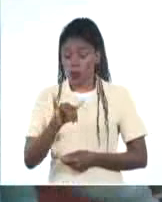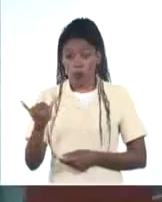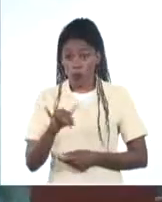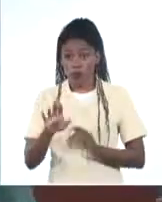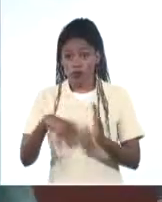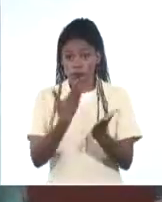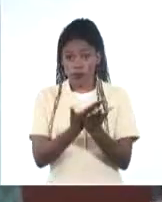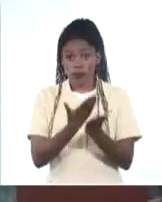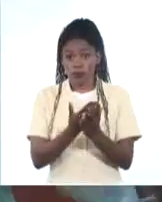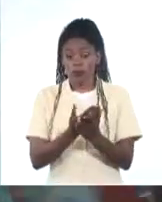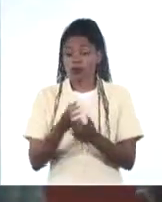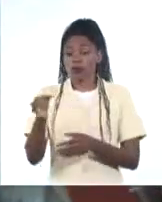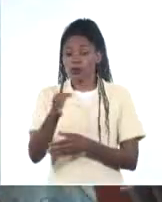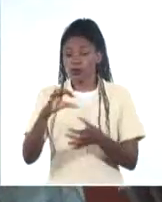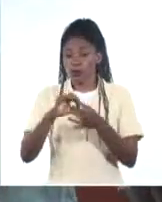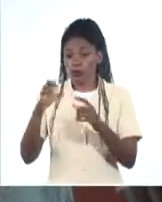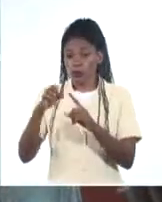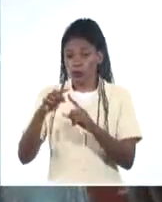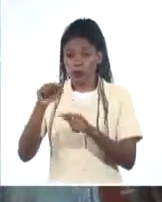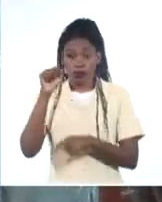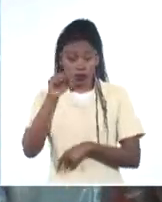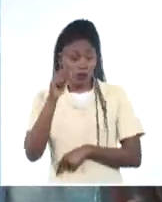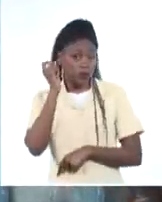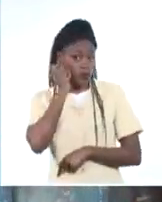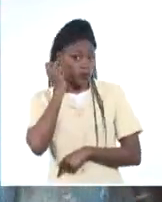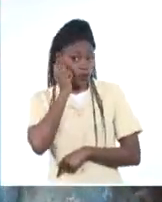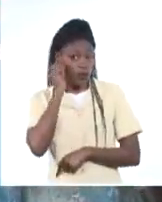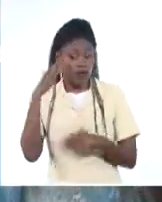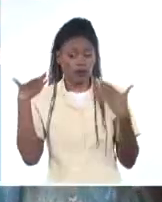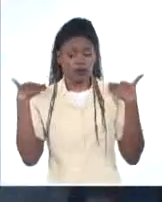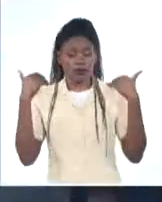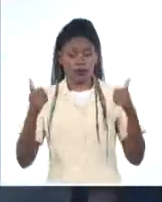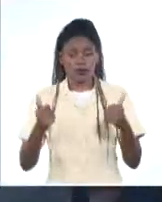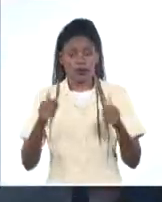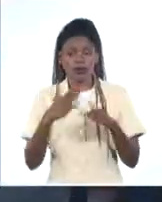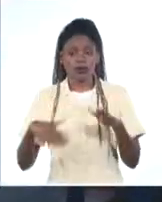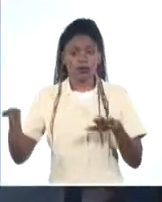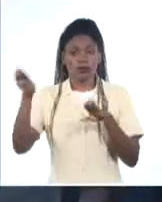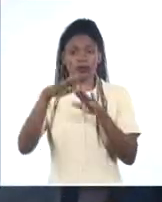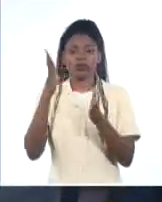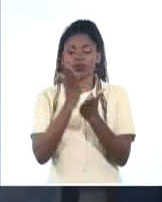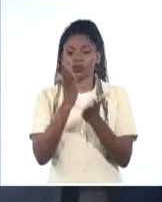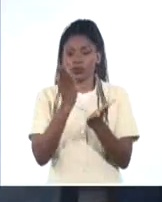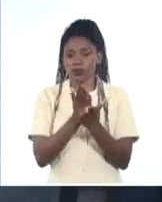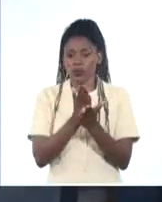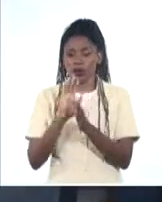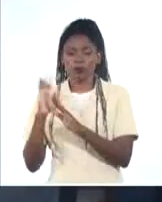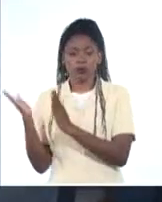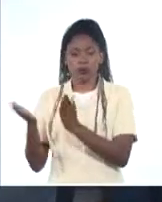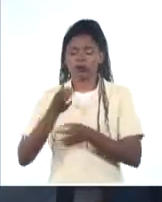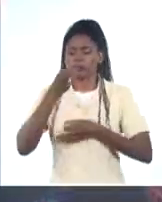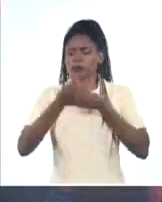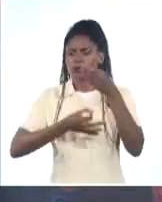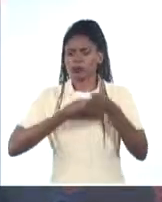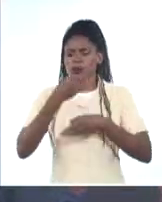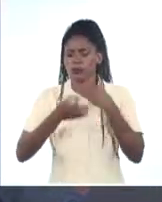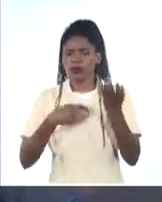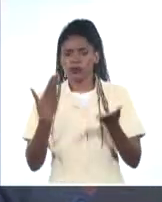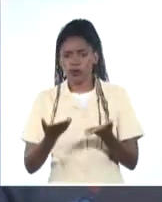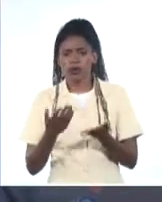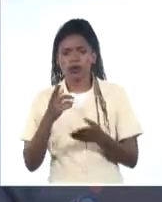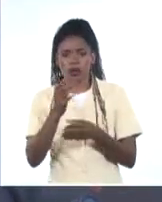el municipio de Guantánamo, doctora Osiris Aranda, rectora del Centro de Altos Estudios, al dar la bienvenida explicó la composición